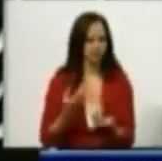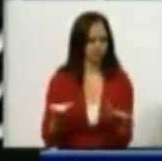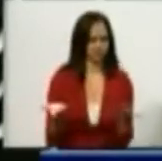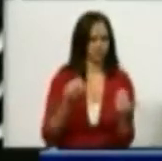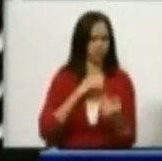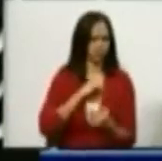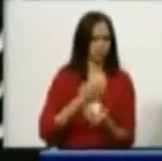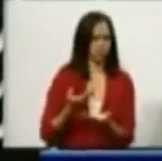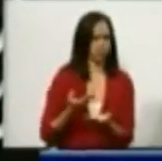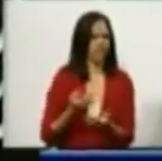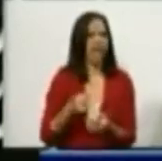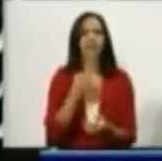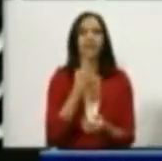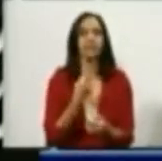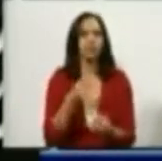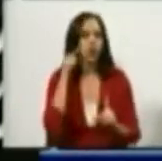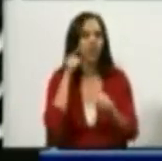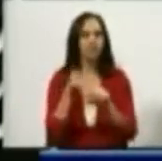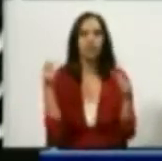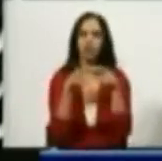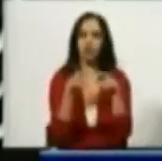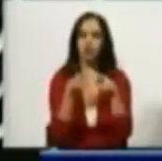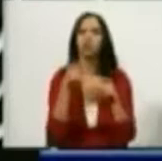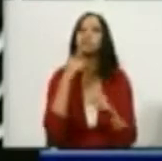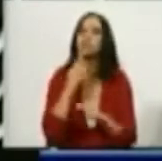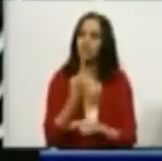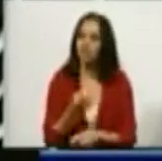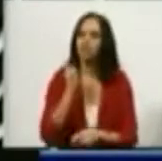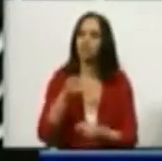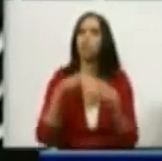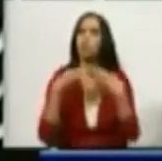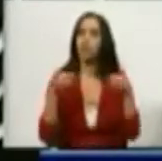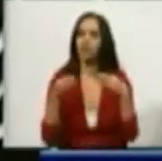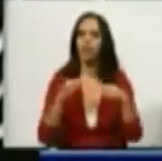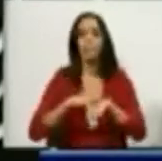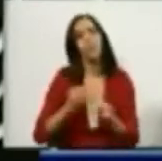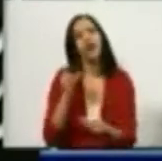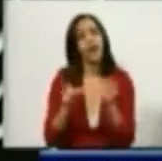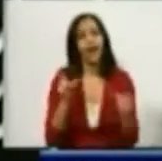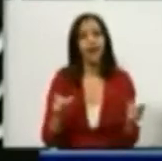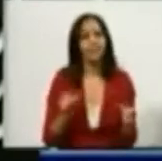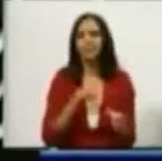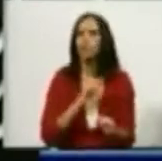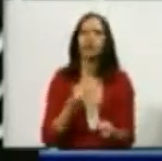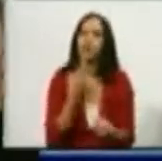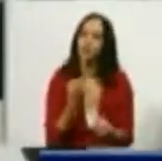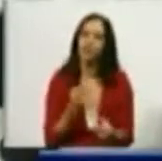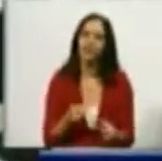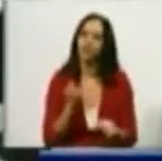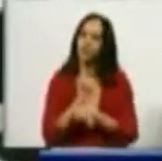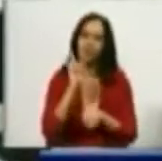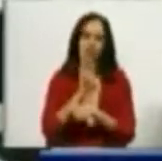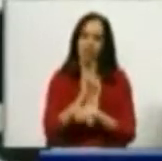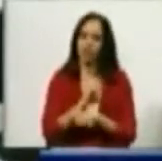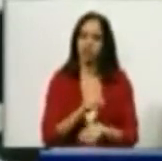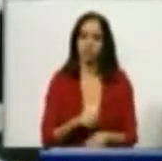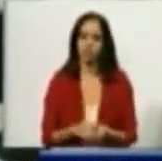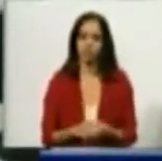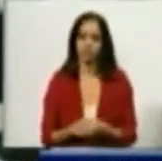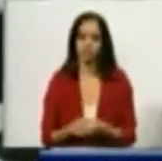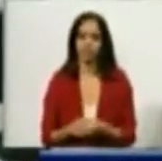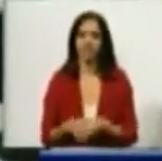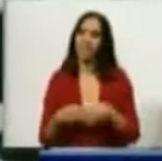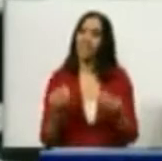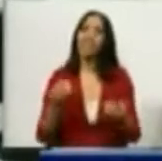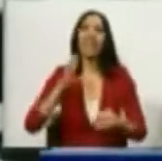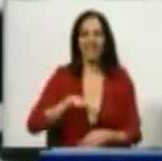este haya sido el objetivo de esa reunión deben decirlo públicamente porque a la gente no se le puede seguir engañando y esto lo digo